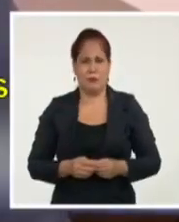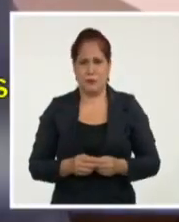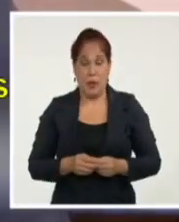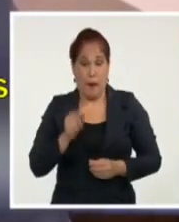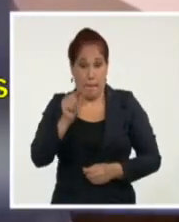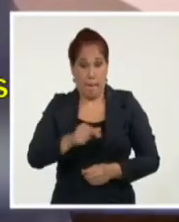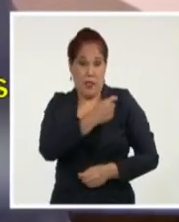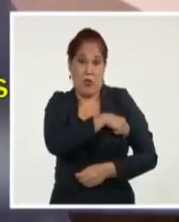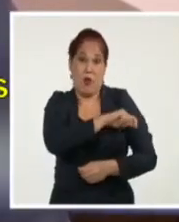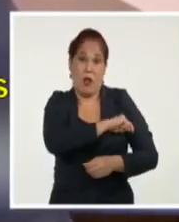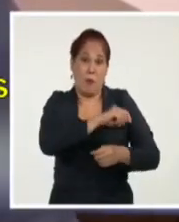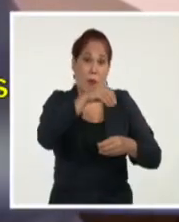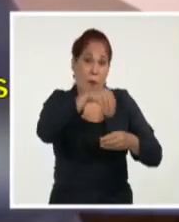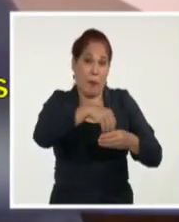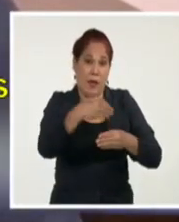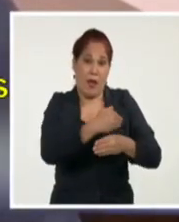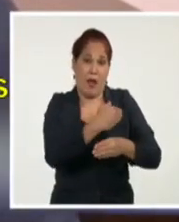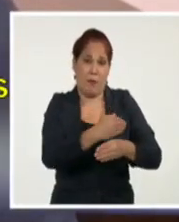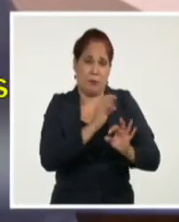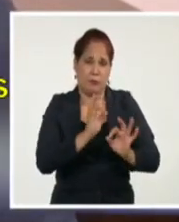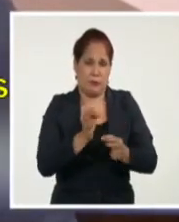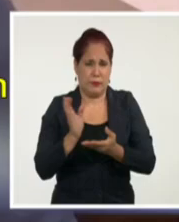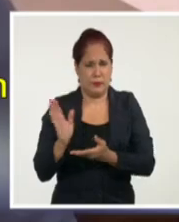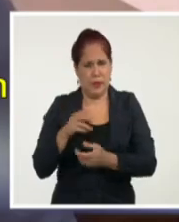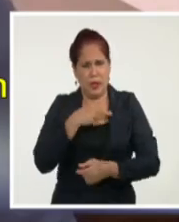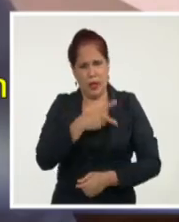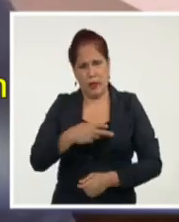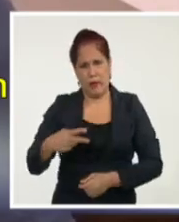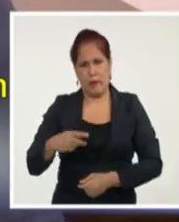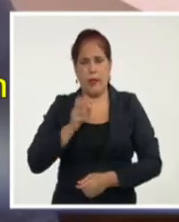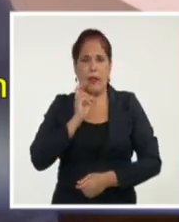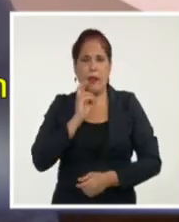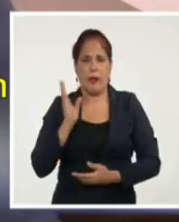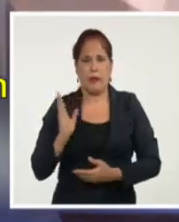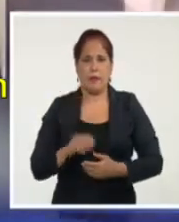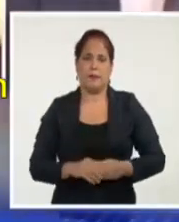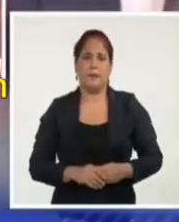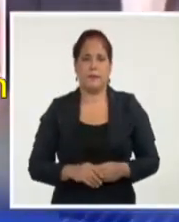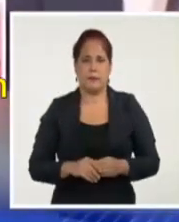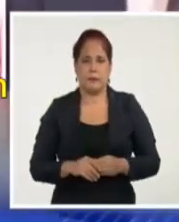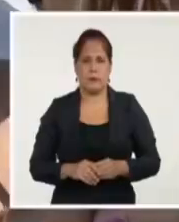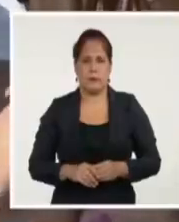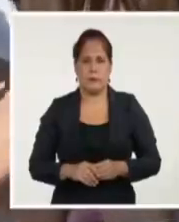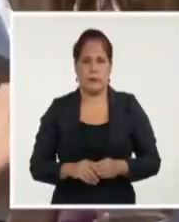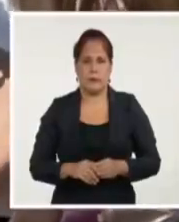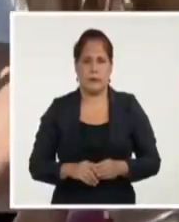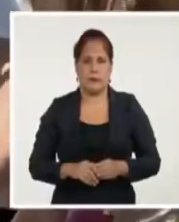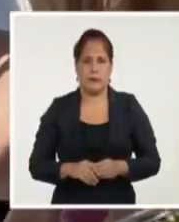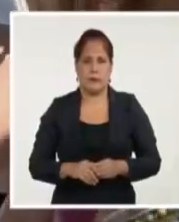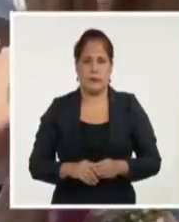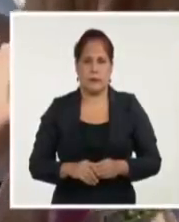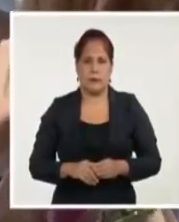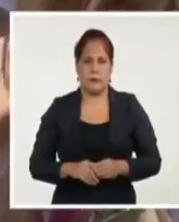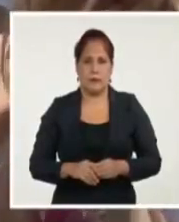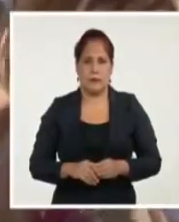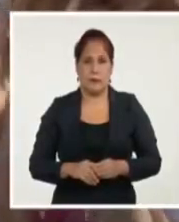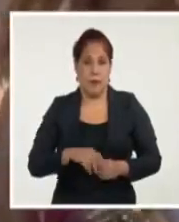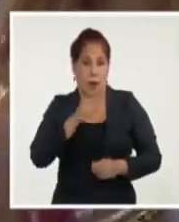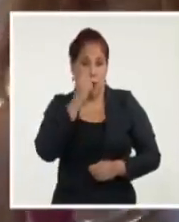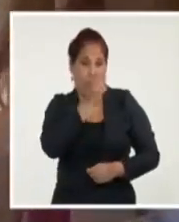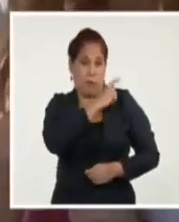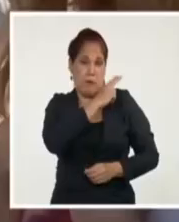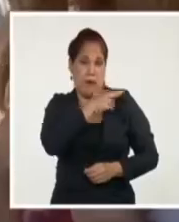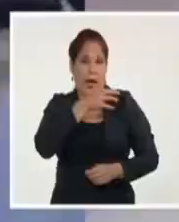in Miami are extremely frustrated, and they want to make sure that the Biden administration is looking at all options. Cuando Suárez habla de